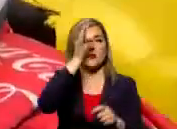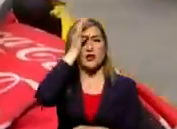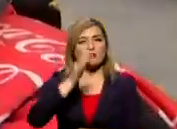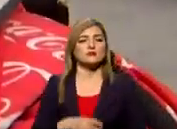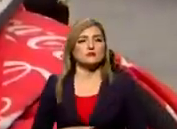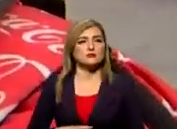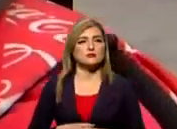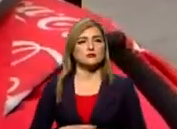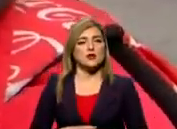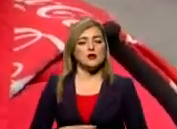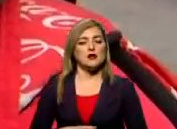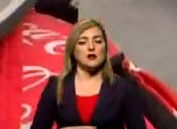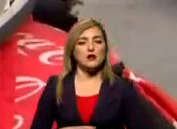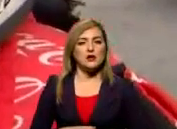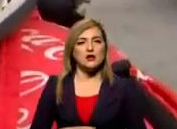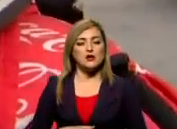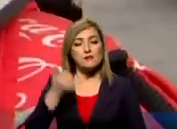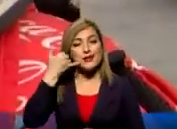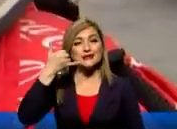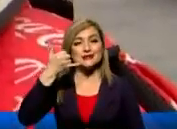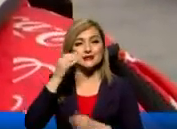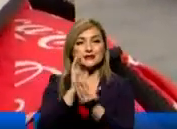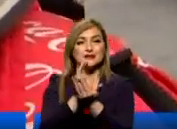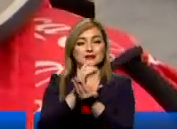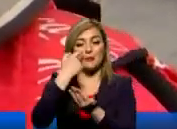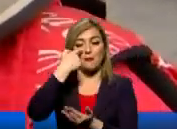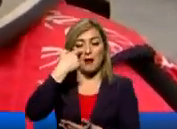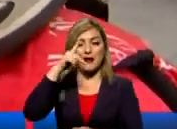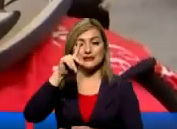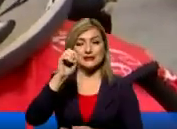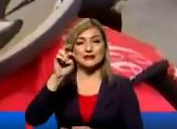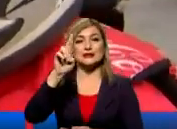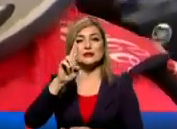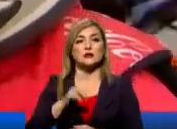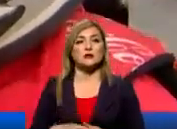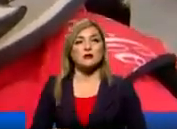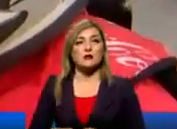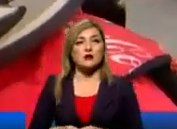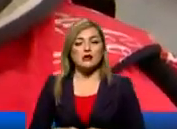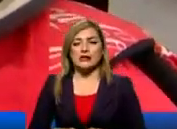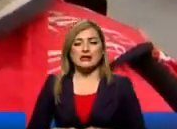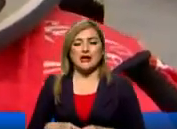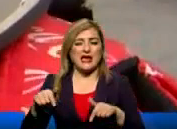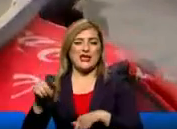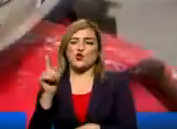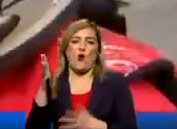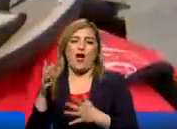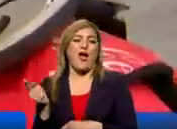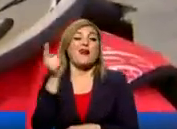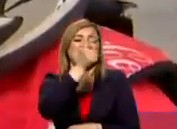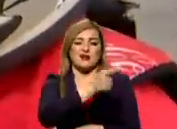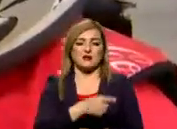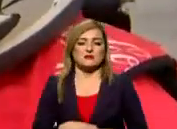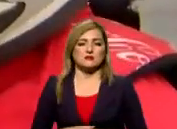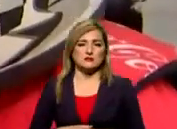vine derivado telefónicamente del IES, hacerme la prueba PCR, pero lastimosamente me mandan a la baldía porque aquí no hay. Solo